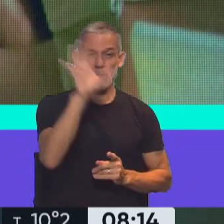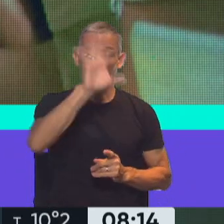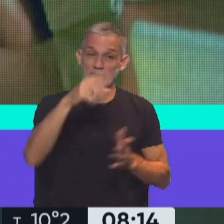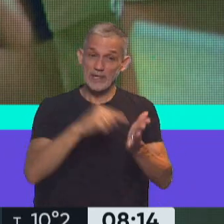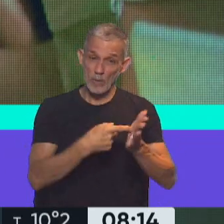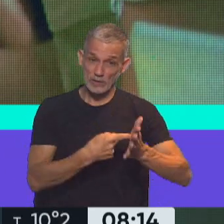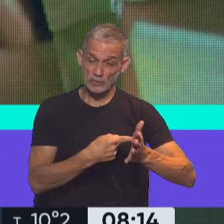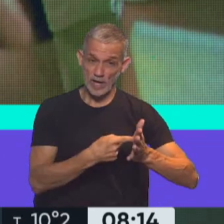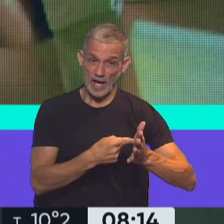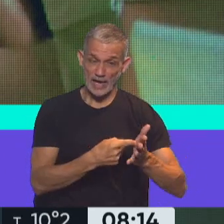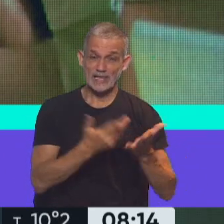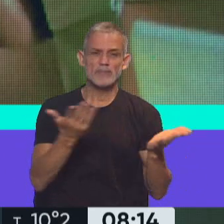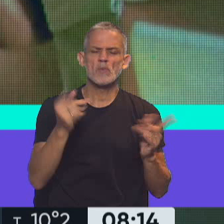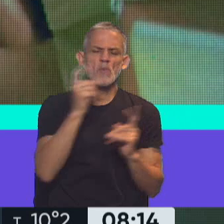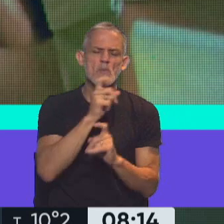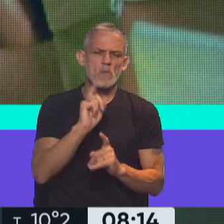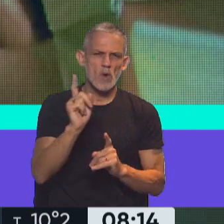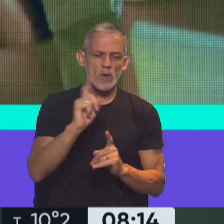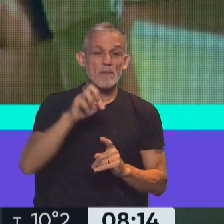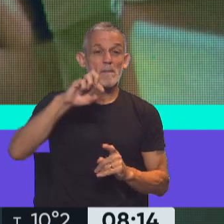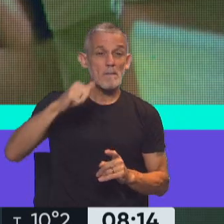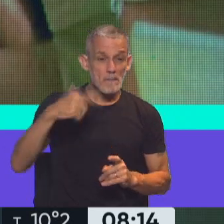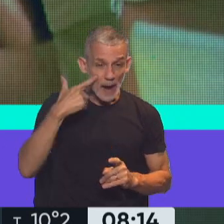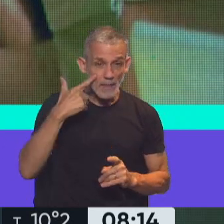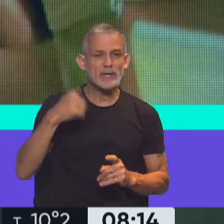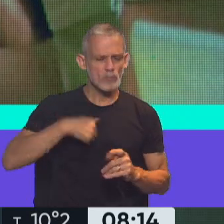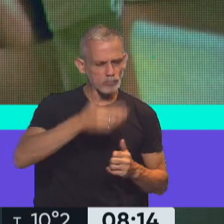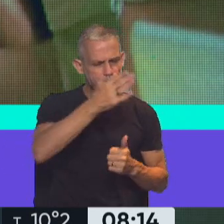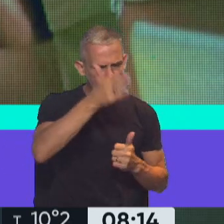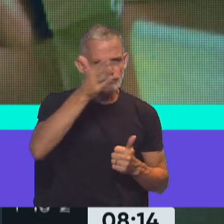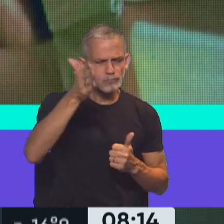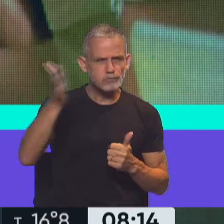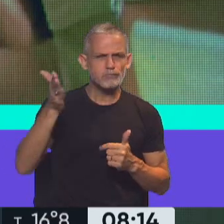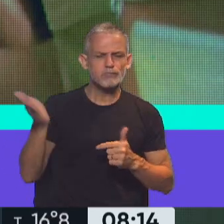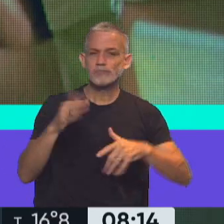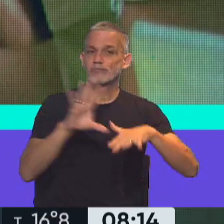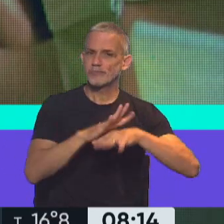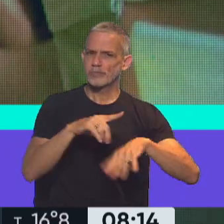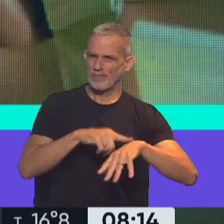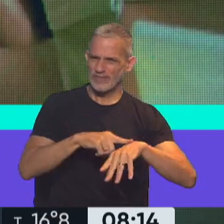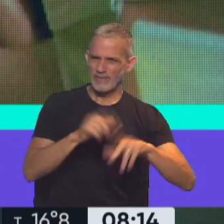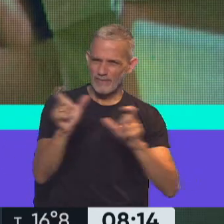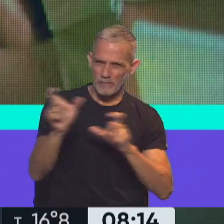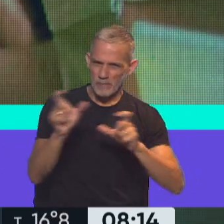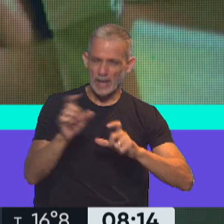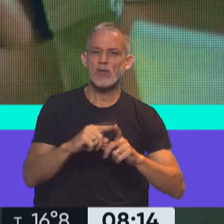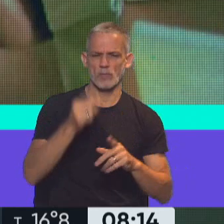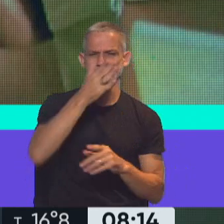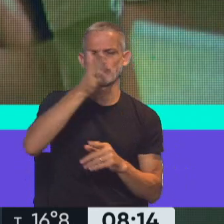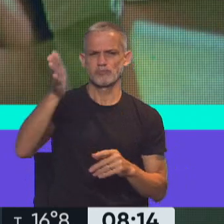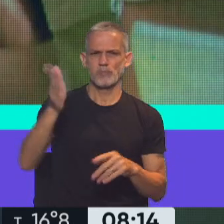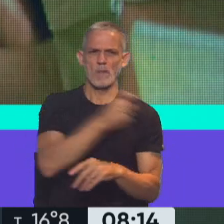aires que al mismo tiempo no se hagan problema porque desde el pami vamos a estar yendo a vacunarlos cuando les corresponda según el período vamos a